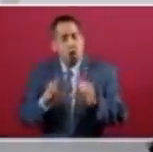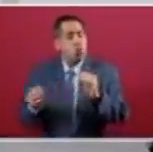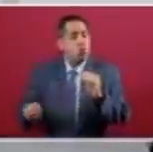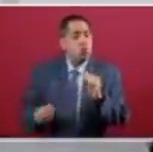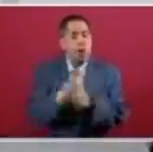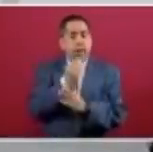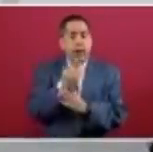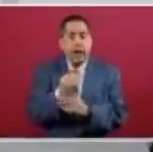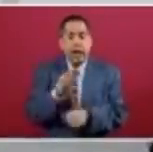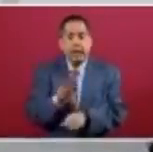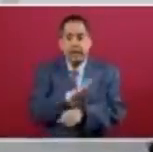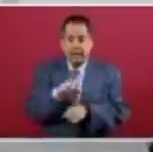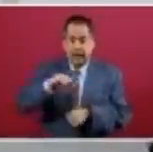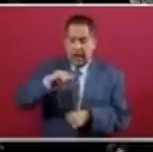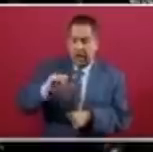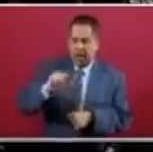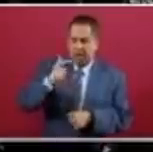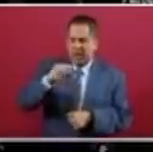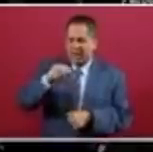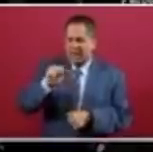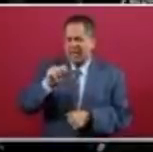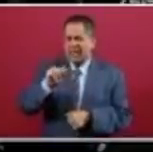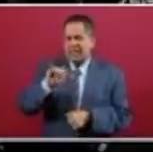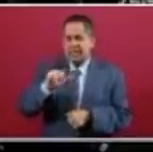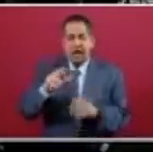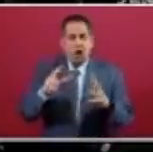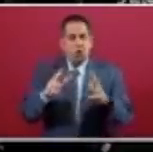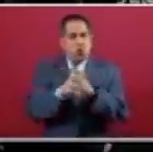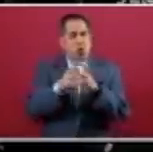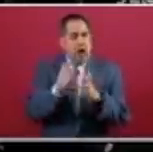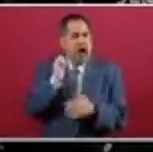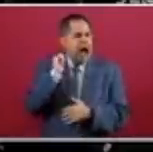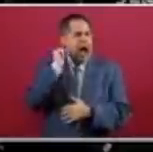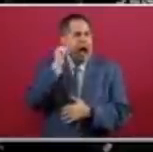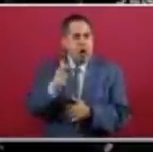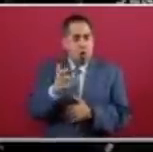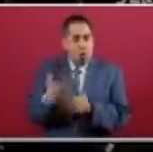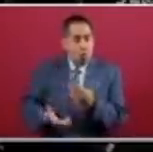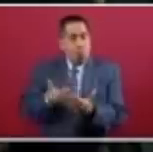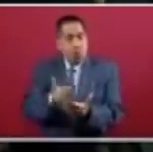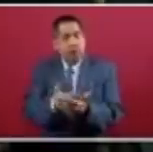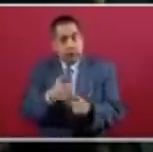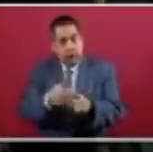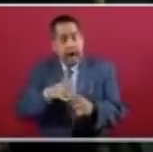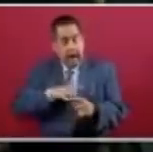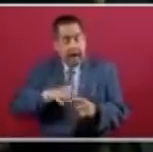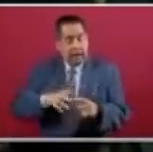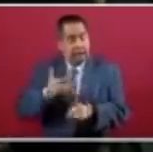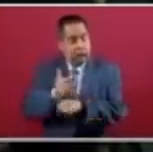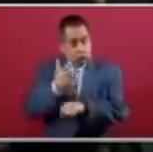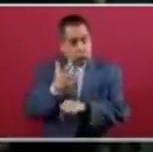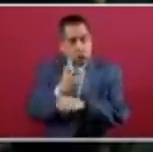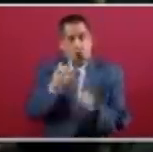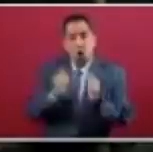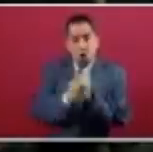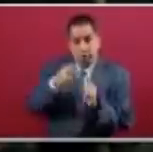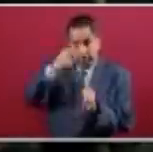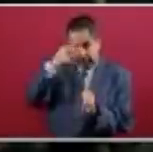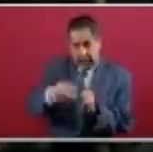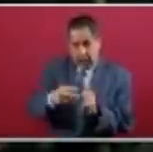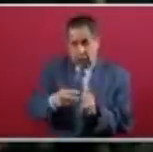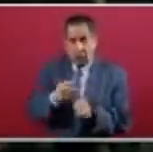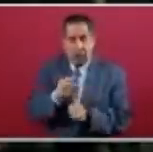energía magnética. Hay una propuesta desde Estados Unidos con empresarios mexicanos, binacionales,